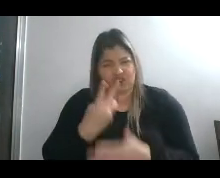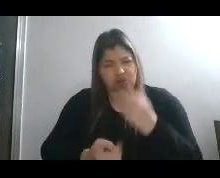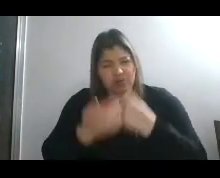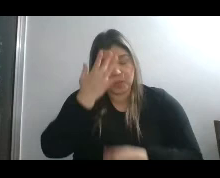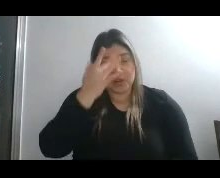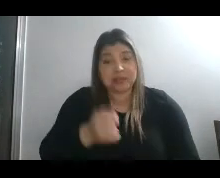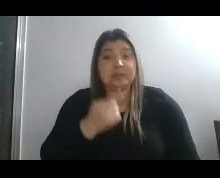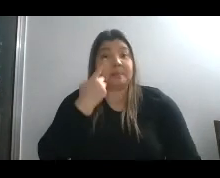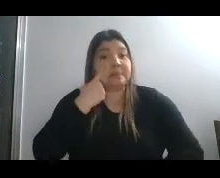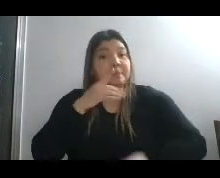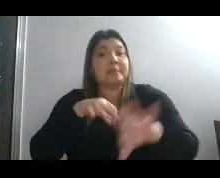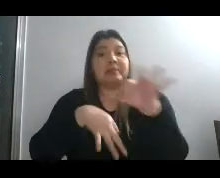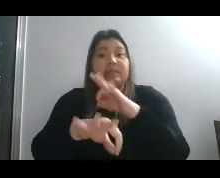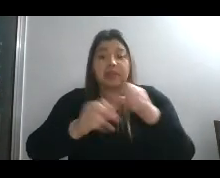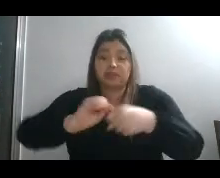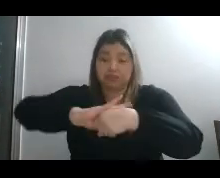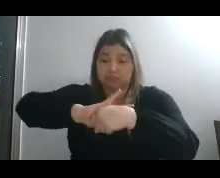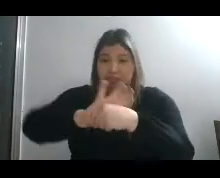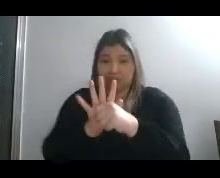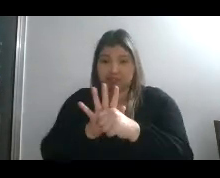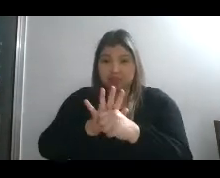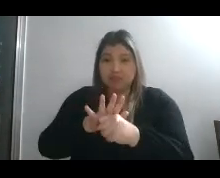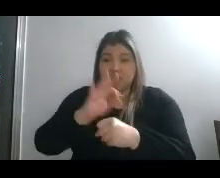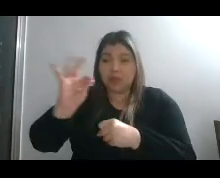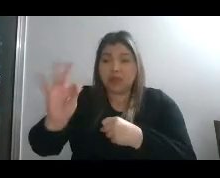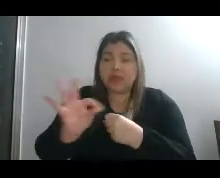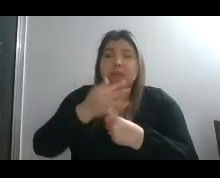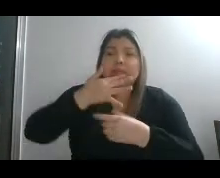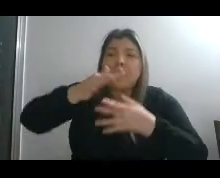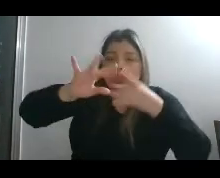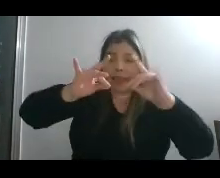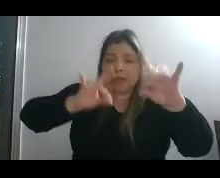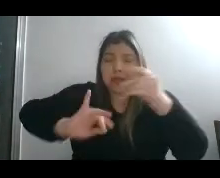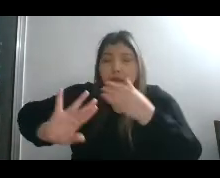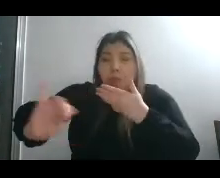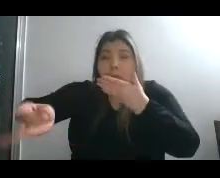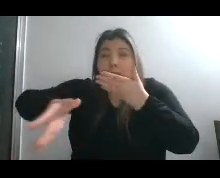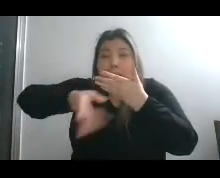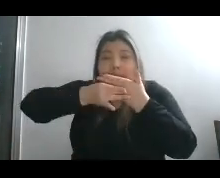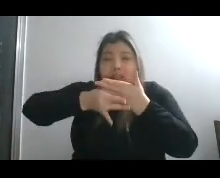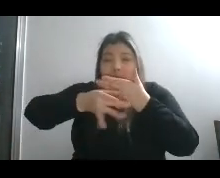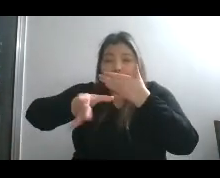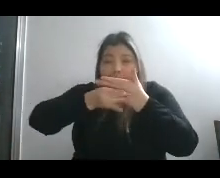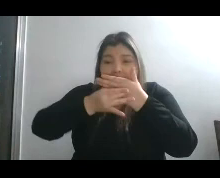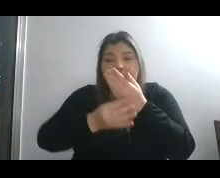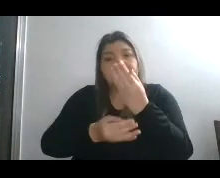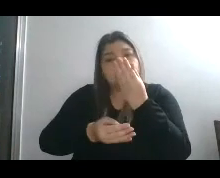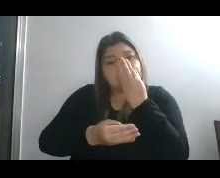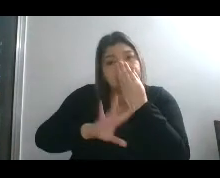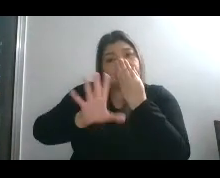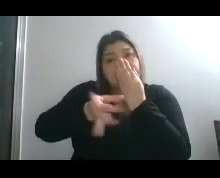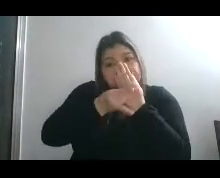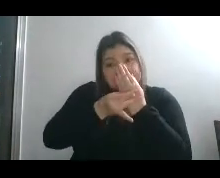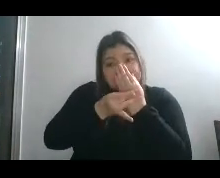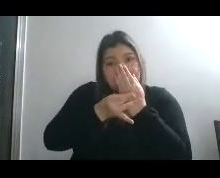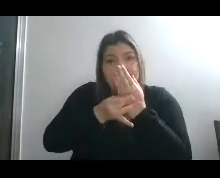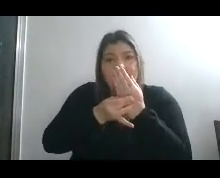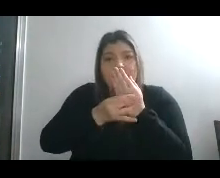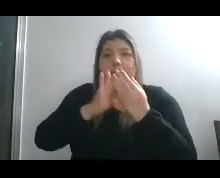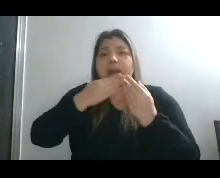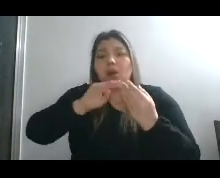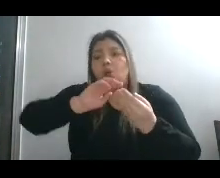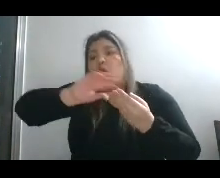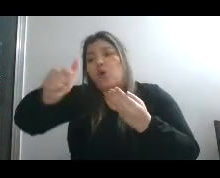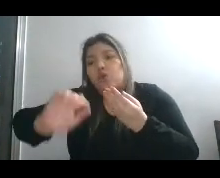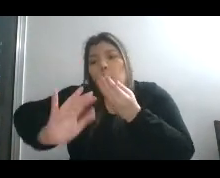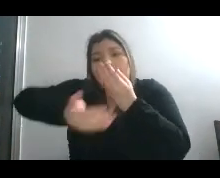si esas gotas de saliva caen sobre esa N95, se va a contaminar. Entonces, por eso yo necesito protegerla, bien sea con